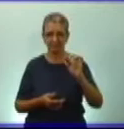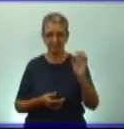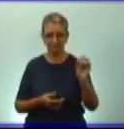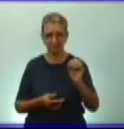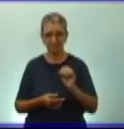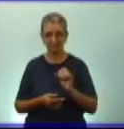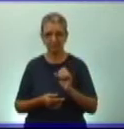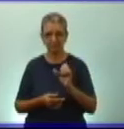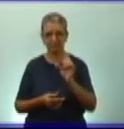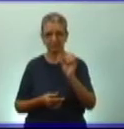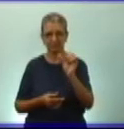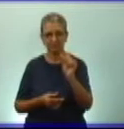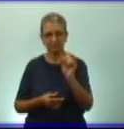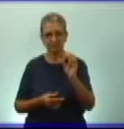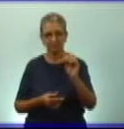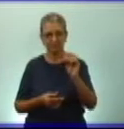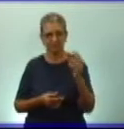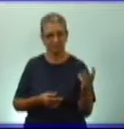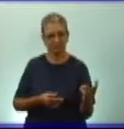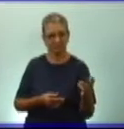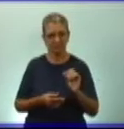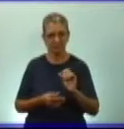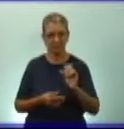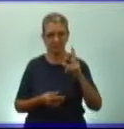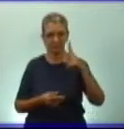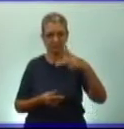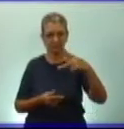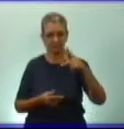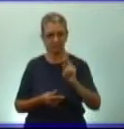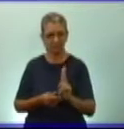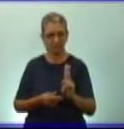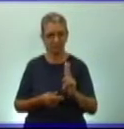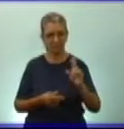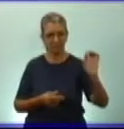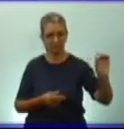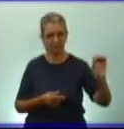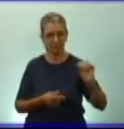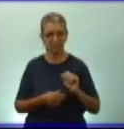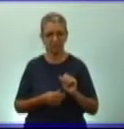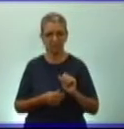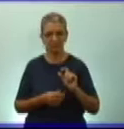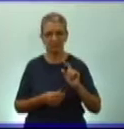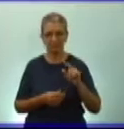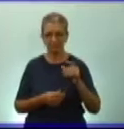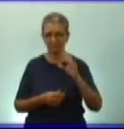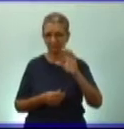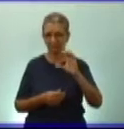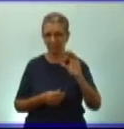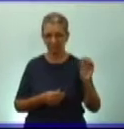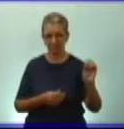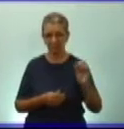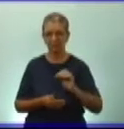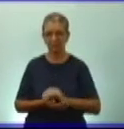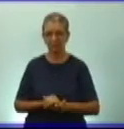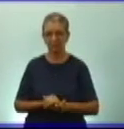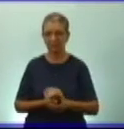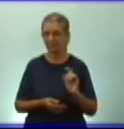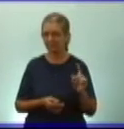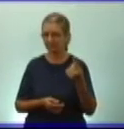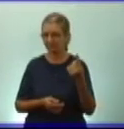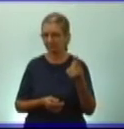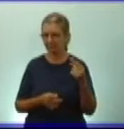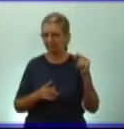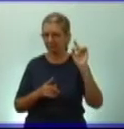B, SO3, inciso C, K2O e inciso D, CO. La primera orden